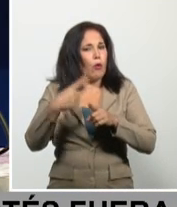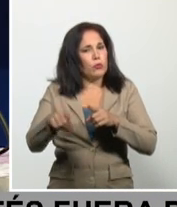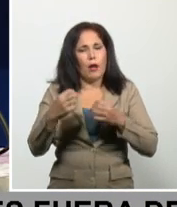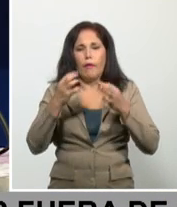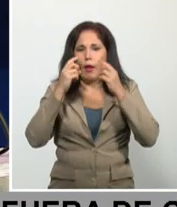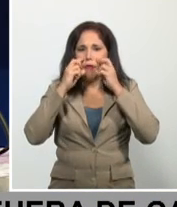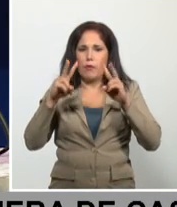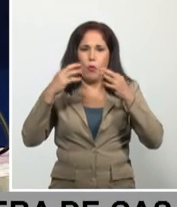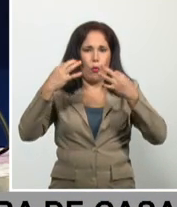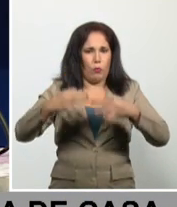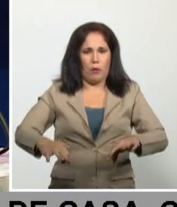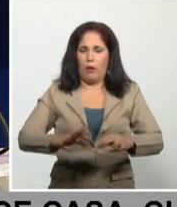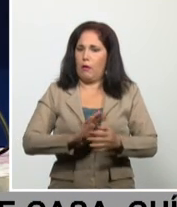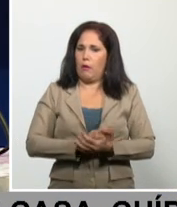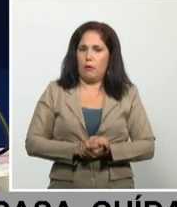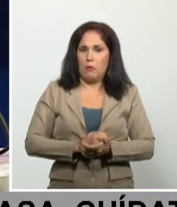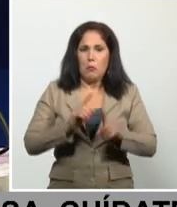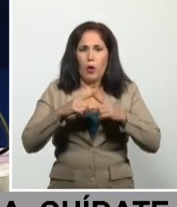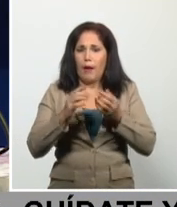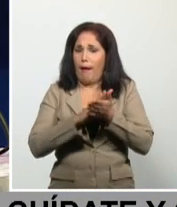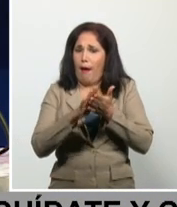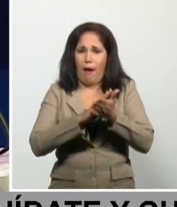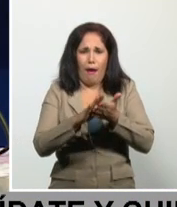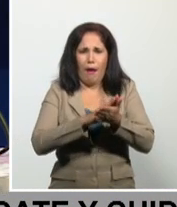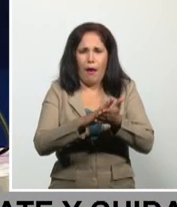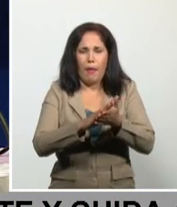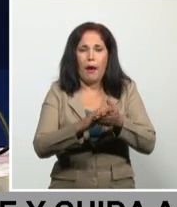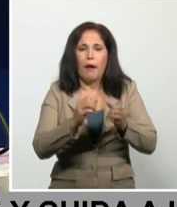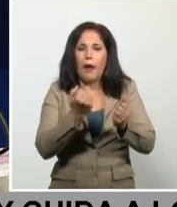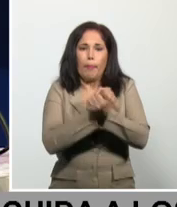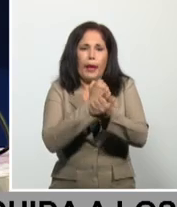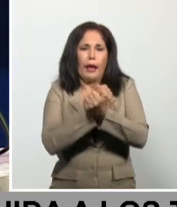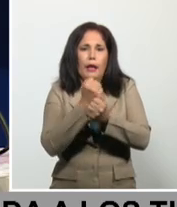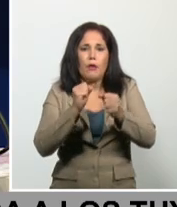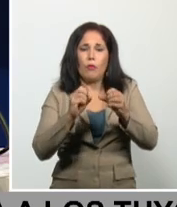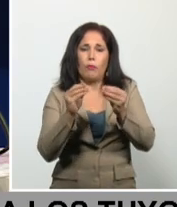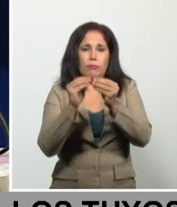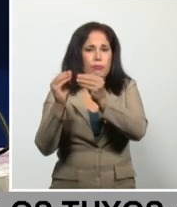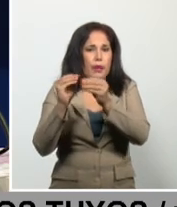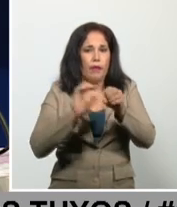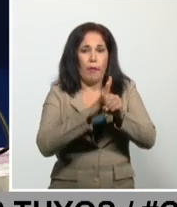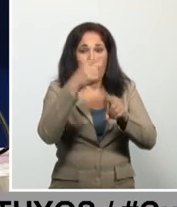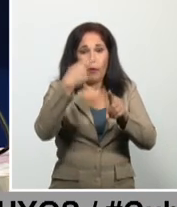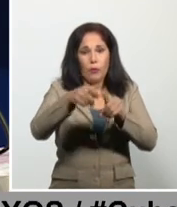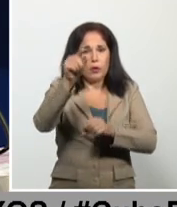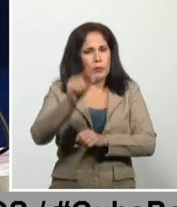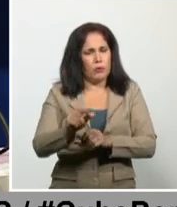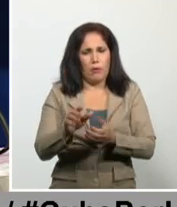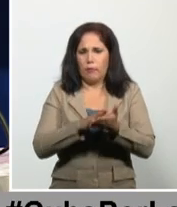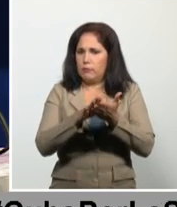vida porque no hay riesgo de que transmita la enfermedad. Los